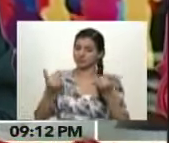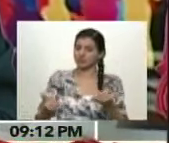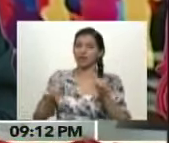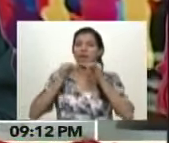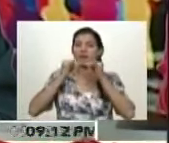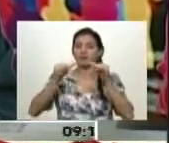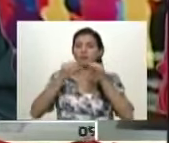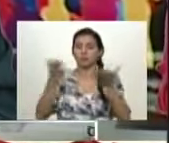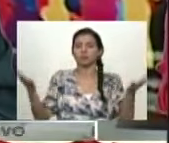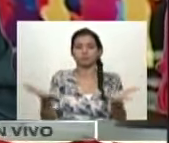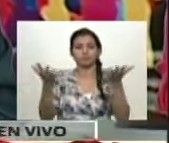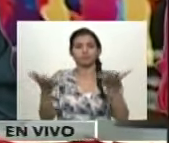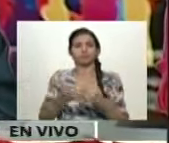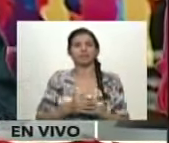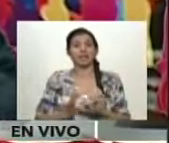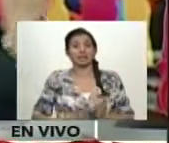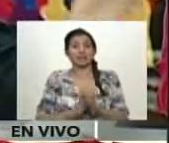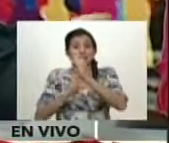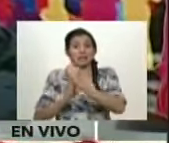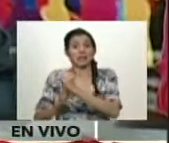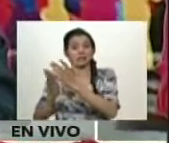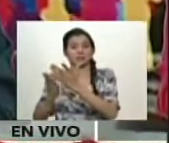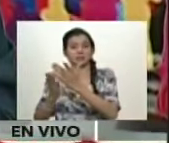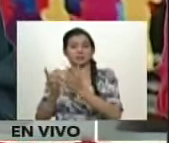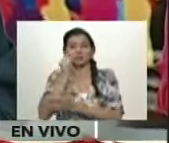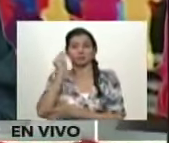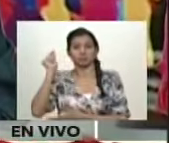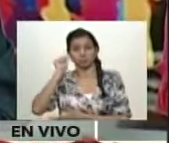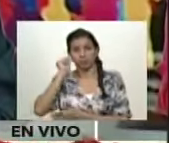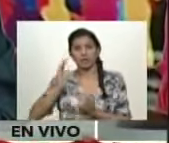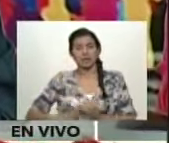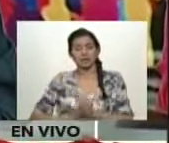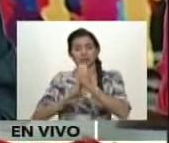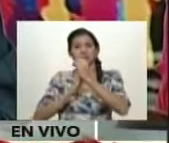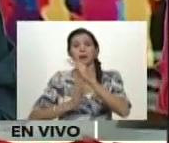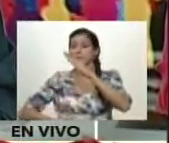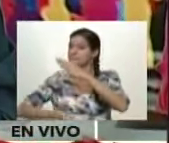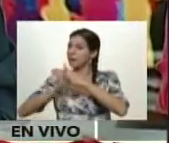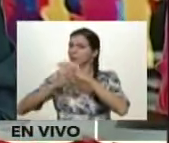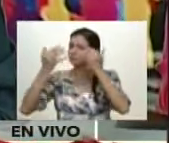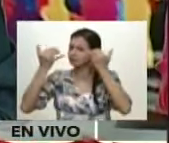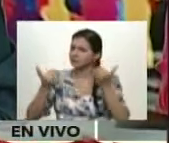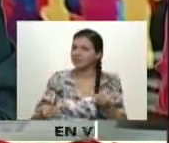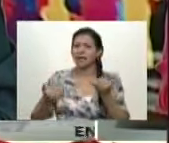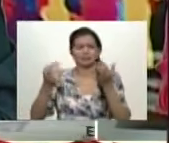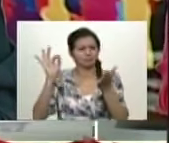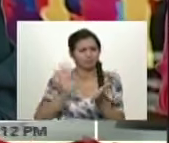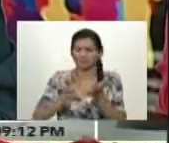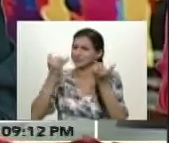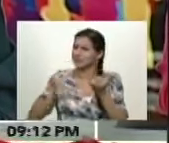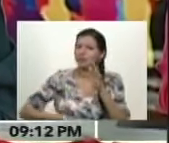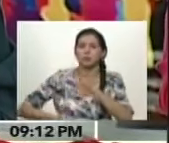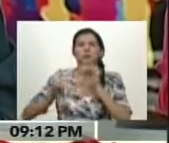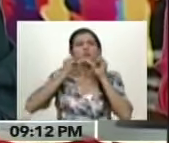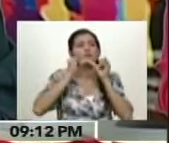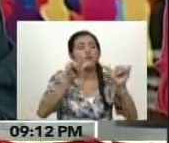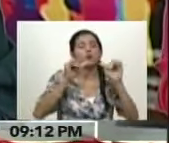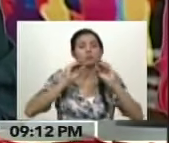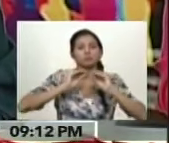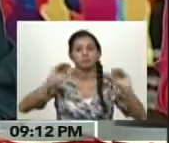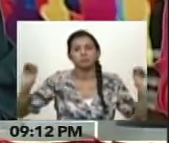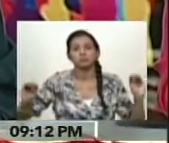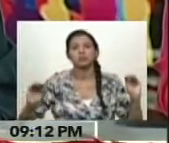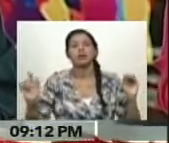informar y activar a los dirigentes y a las dirigentes. Vayamos inmediatamente a informar a nuestros hermanos del Gran